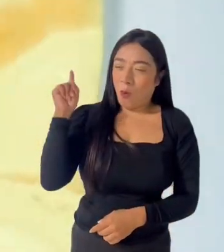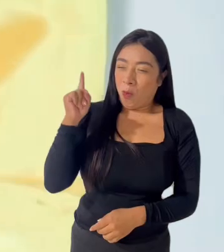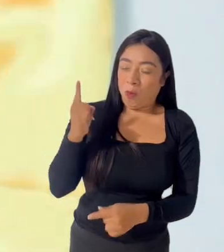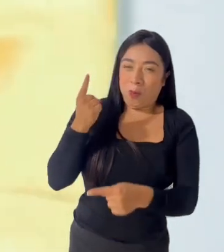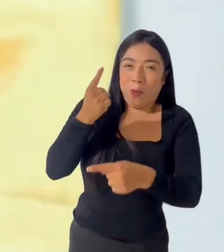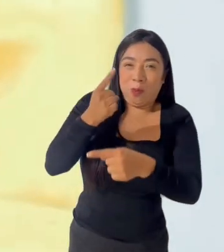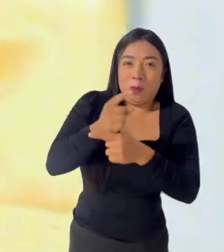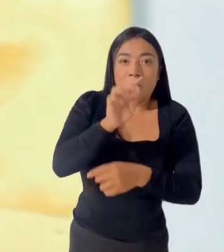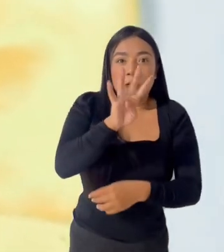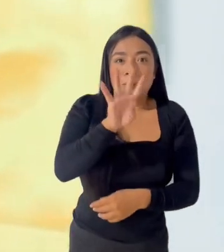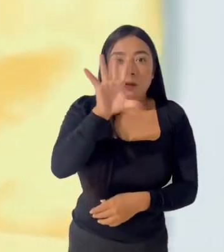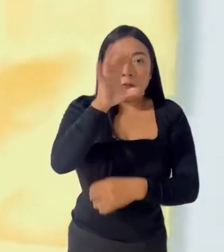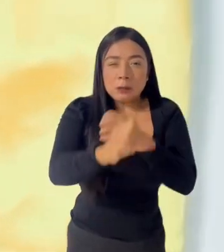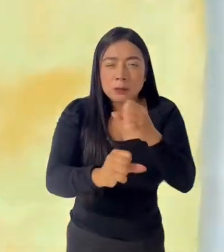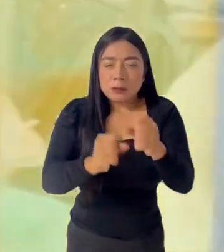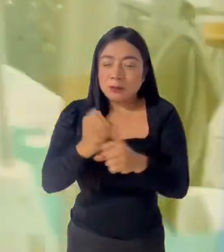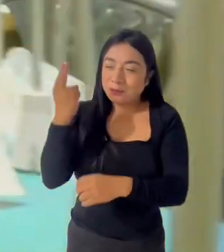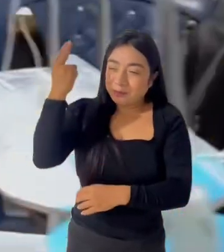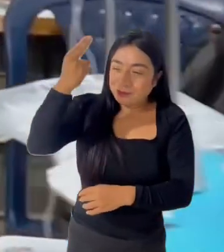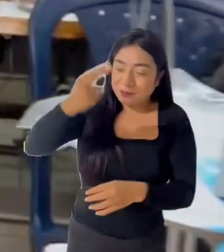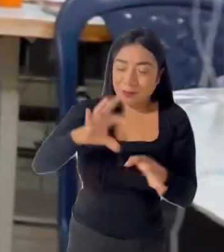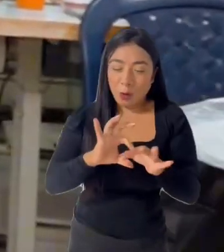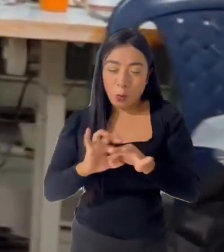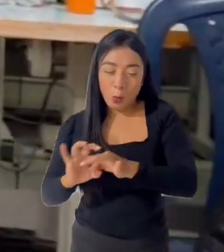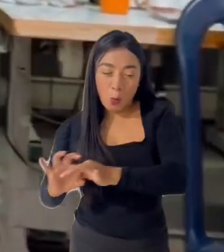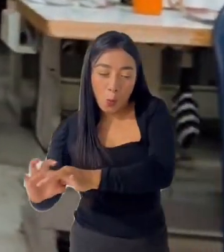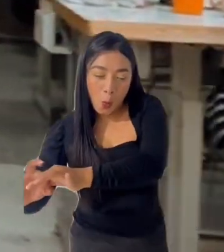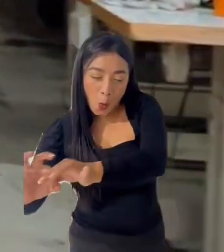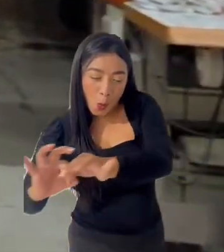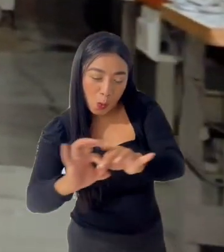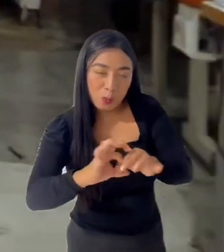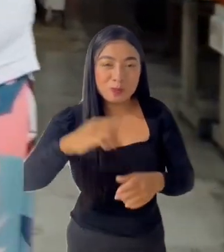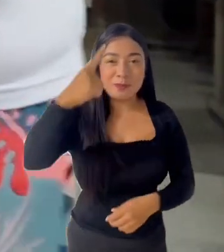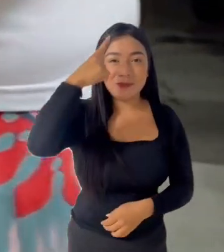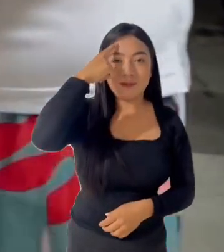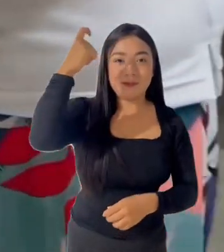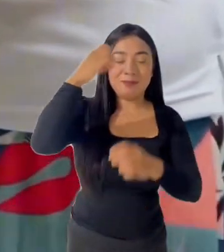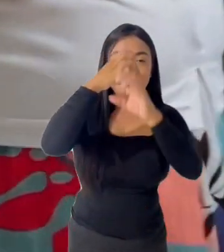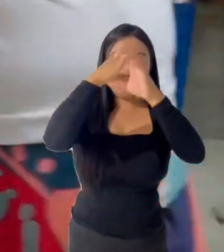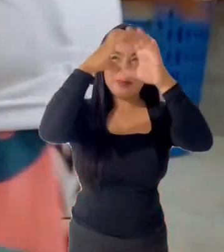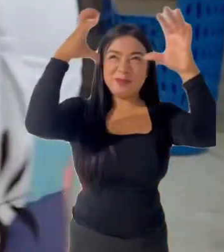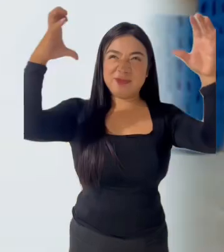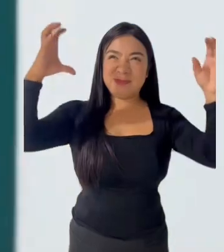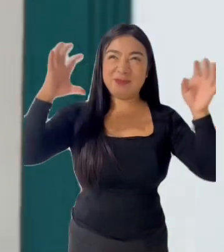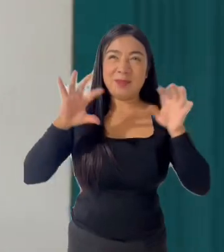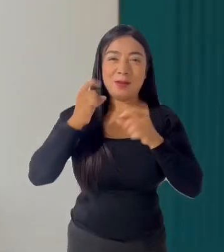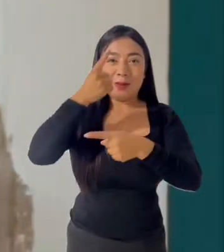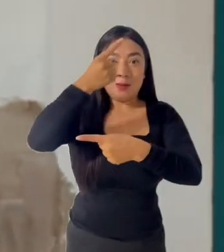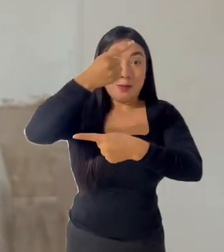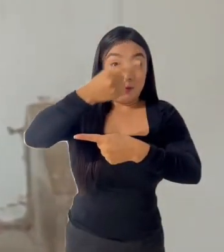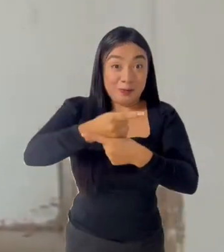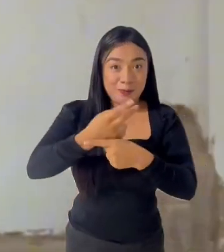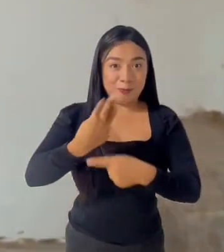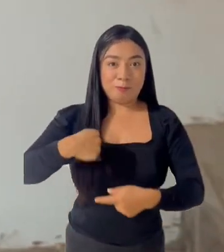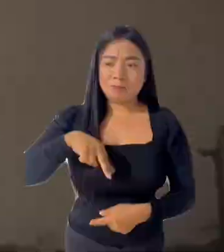cumplimos 45 años de historia, de unir y construir sueños.